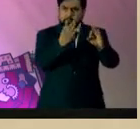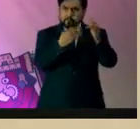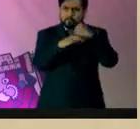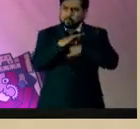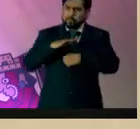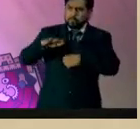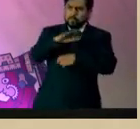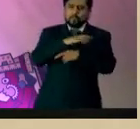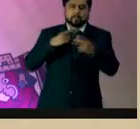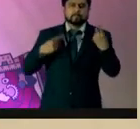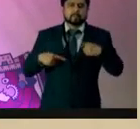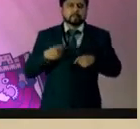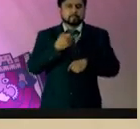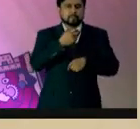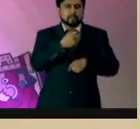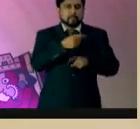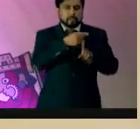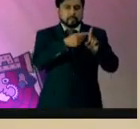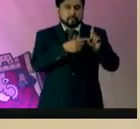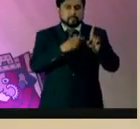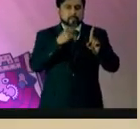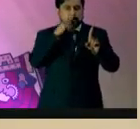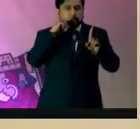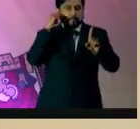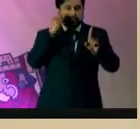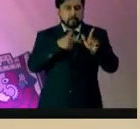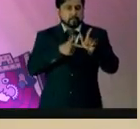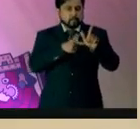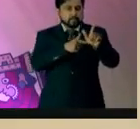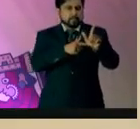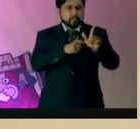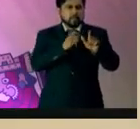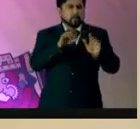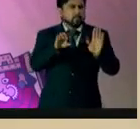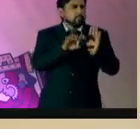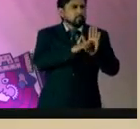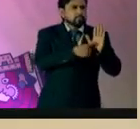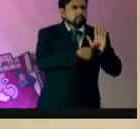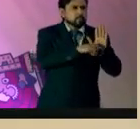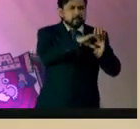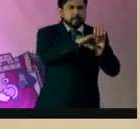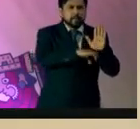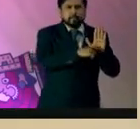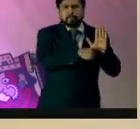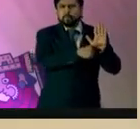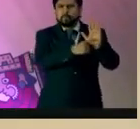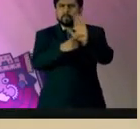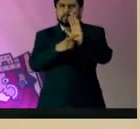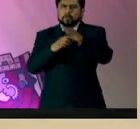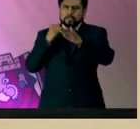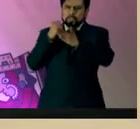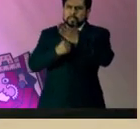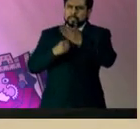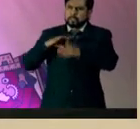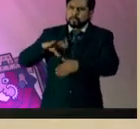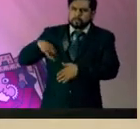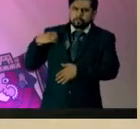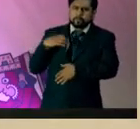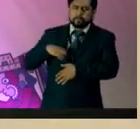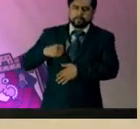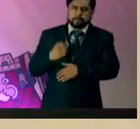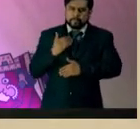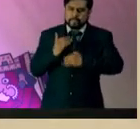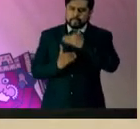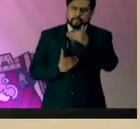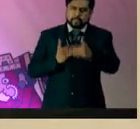y que sigue siendo sin un símbolo de lucha déjenme contarles un poquito lo que